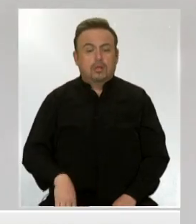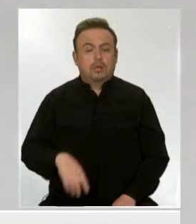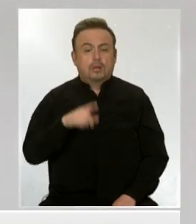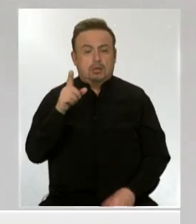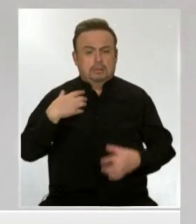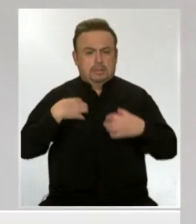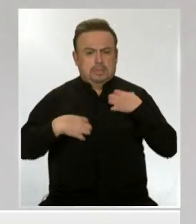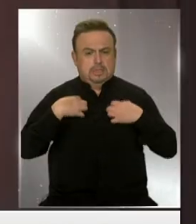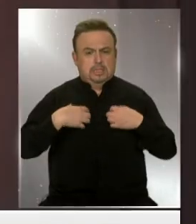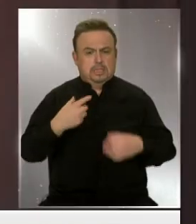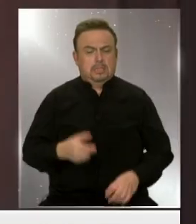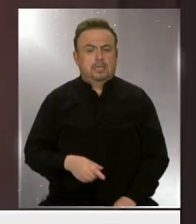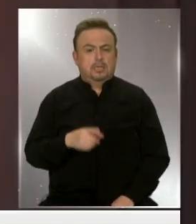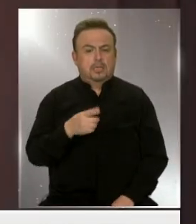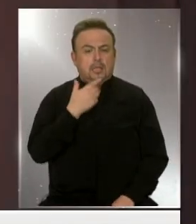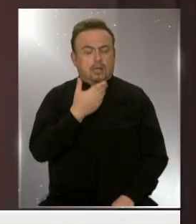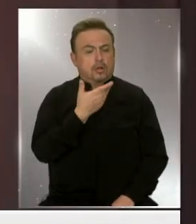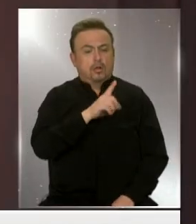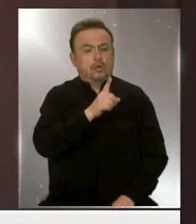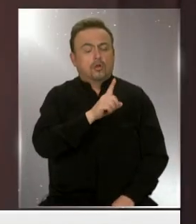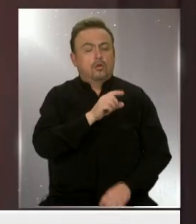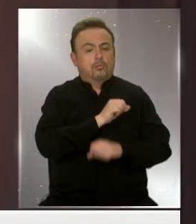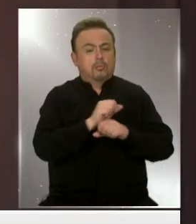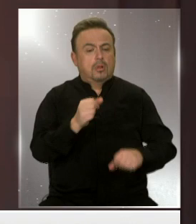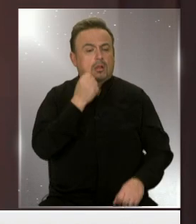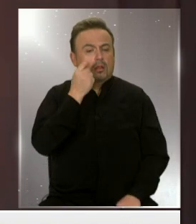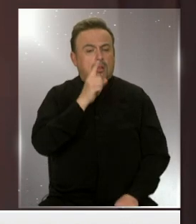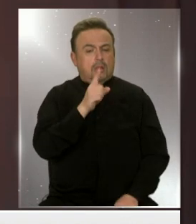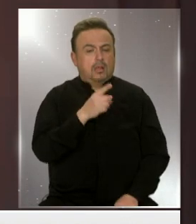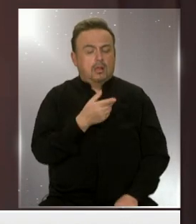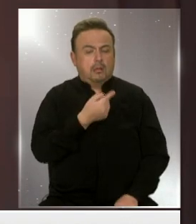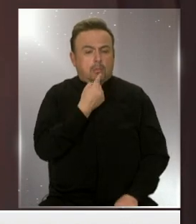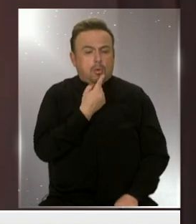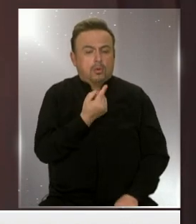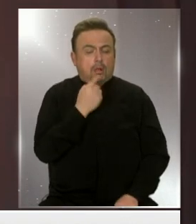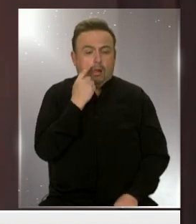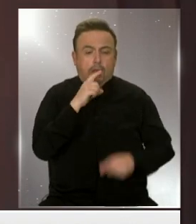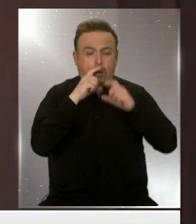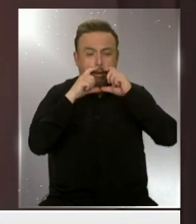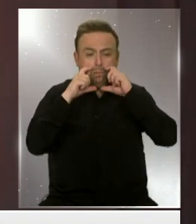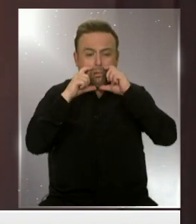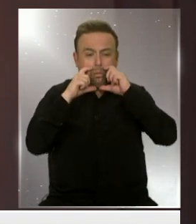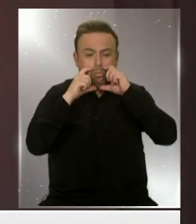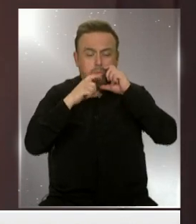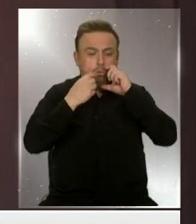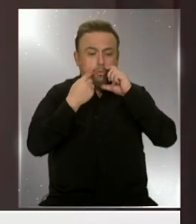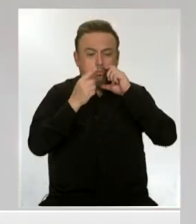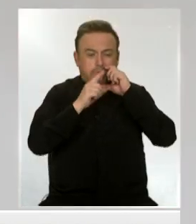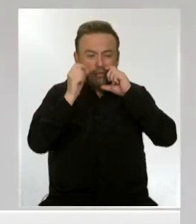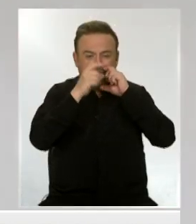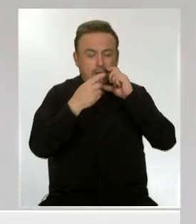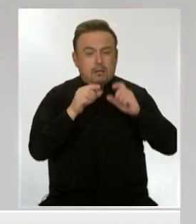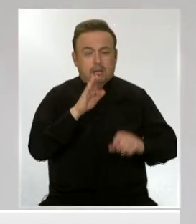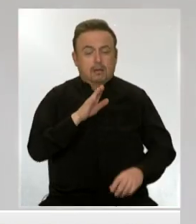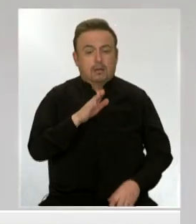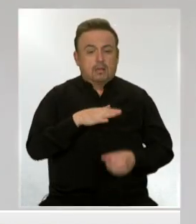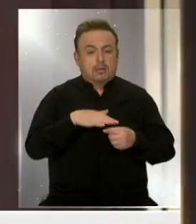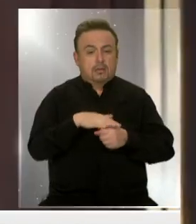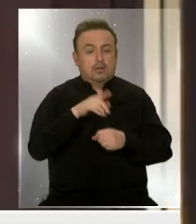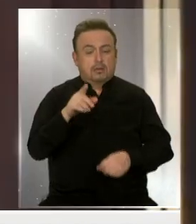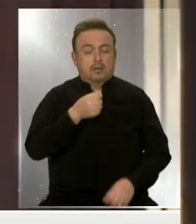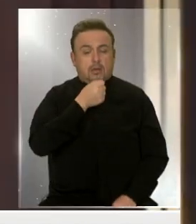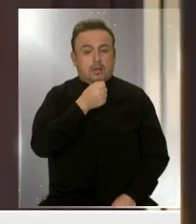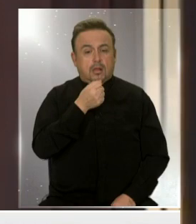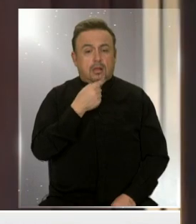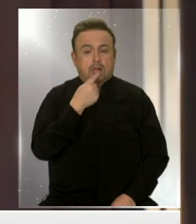que le molestó al mandatario, que le manifestó que no le podía entender la pregunta porque estaba con la mascarilla. Ante esta situación, el periodista